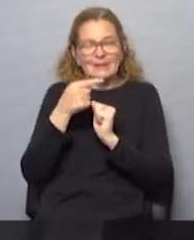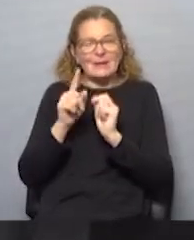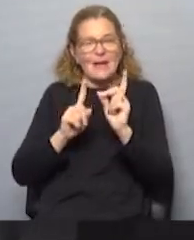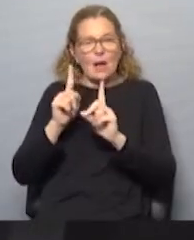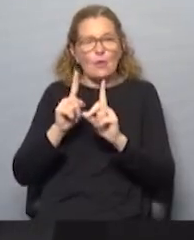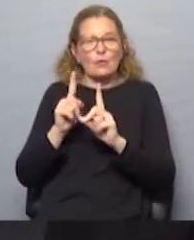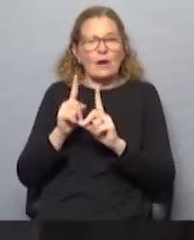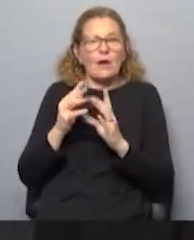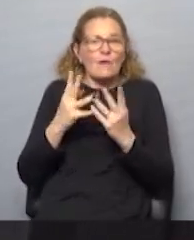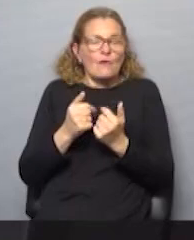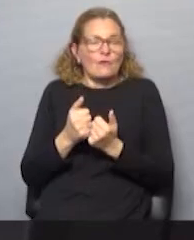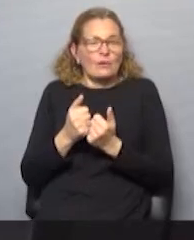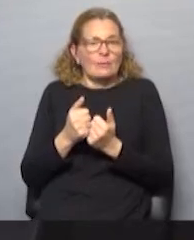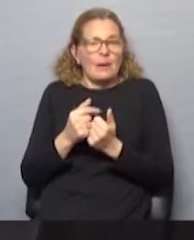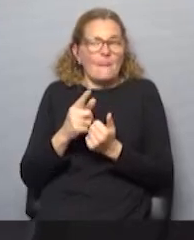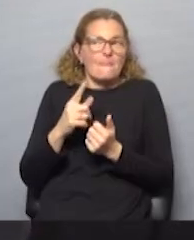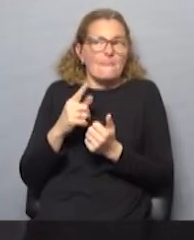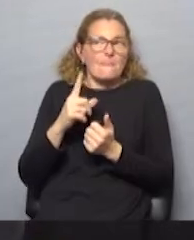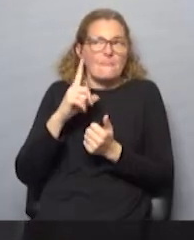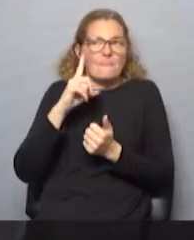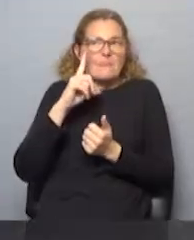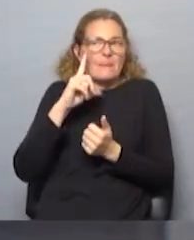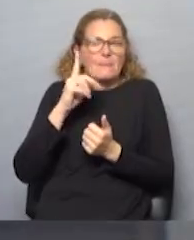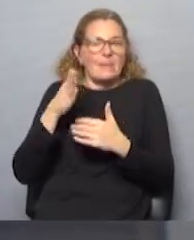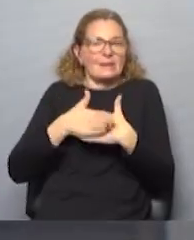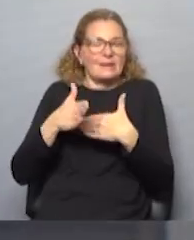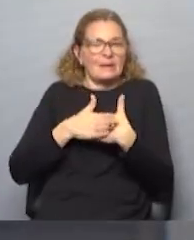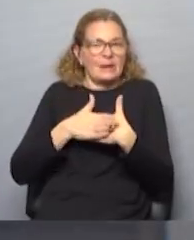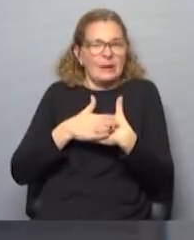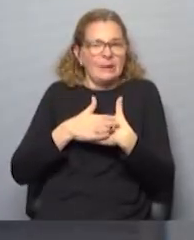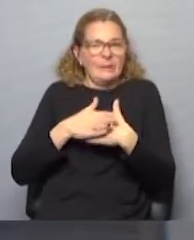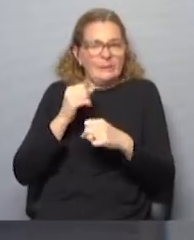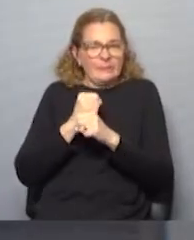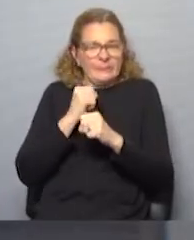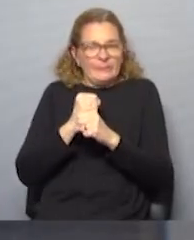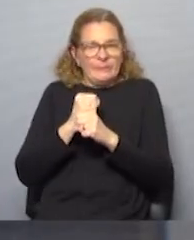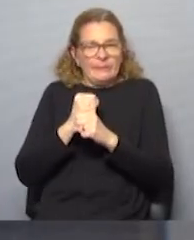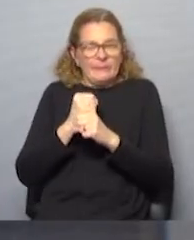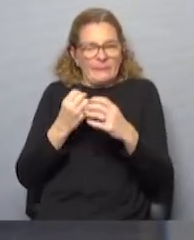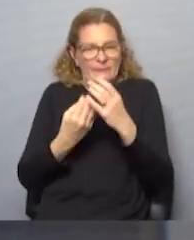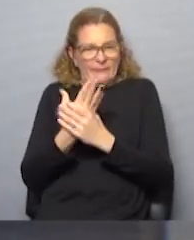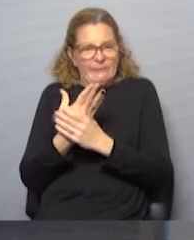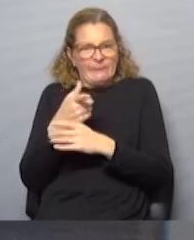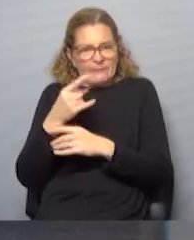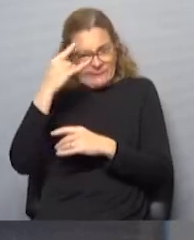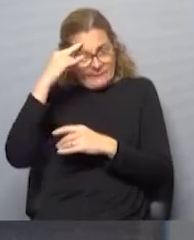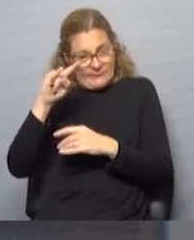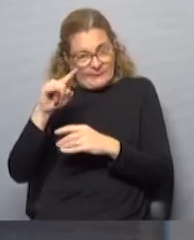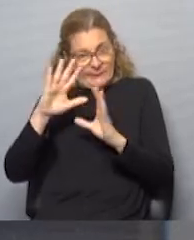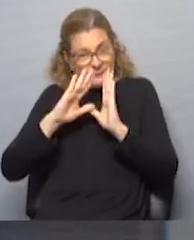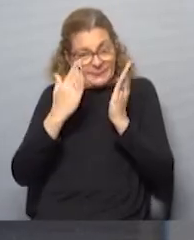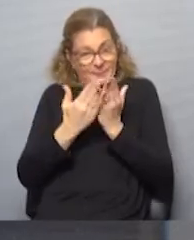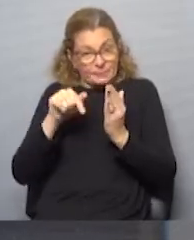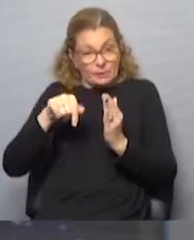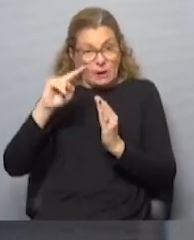forma menos alejado digamos de la actividad el agro digamos en el mundo y